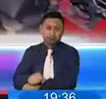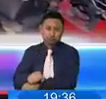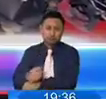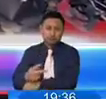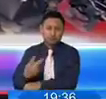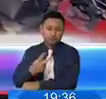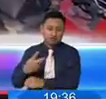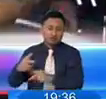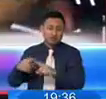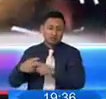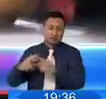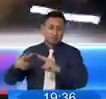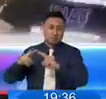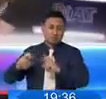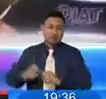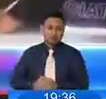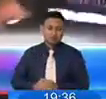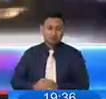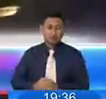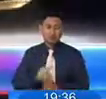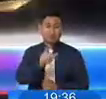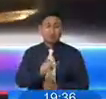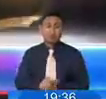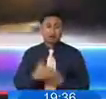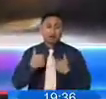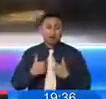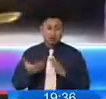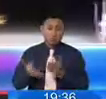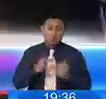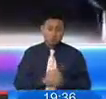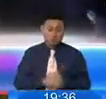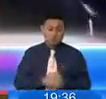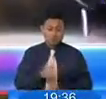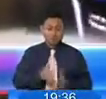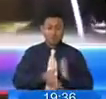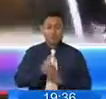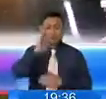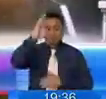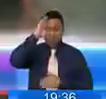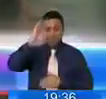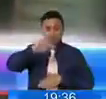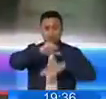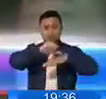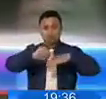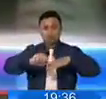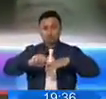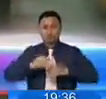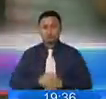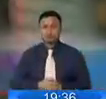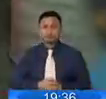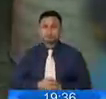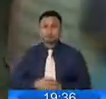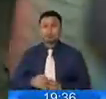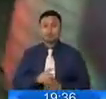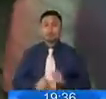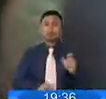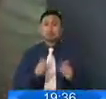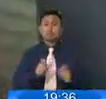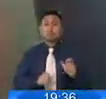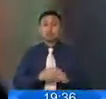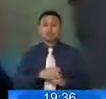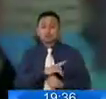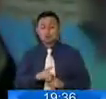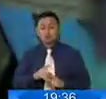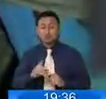respectivas investigaciones. El cuerpo sin vida fue trasladado hasta el anfiteatro del cantón, mientras que los habitantes del sector